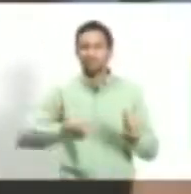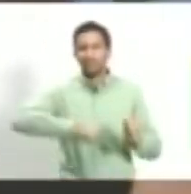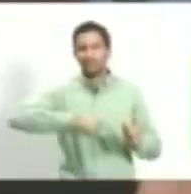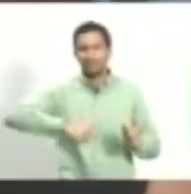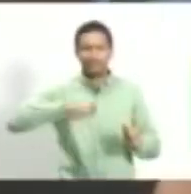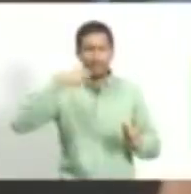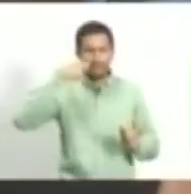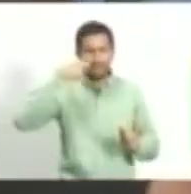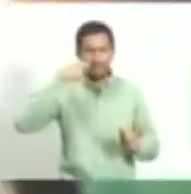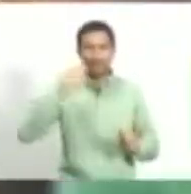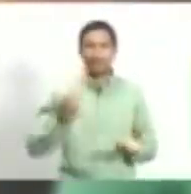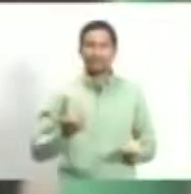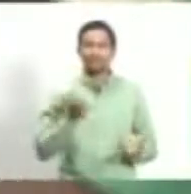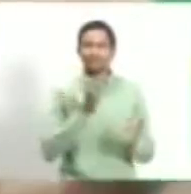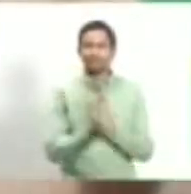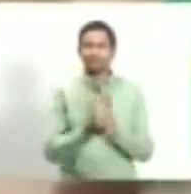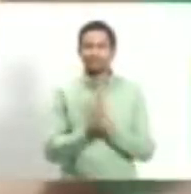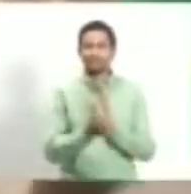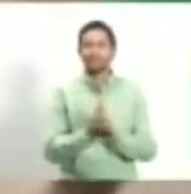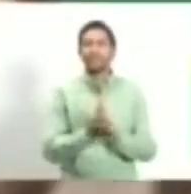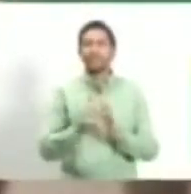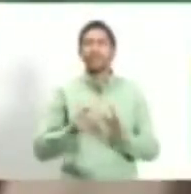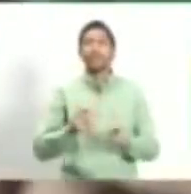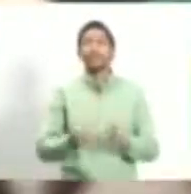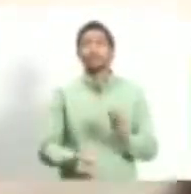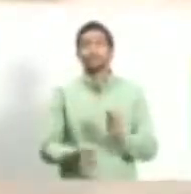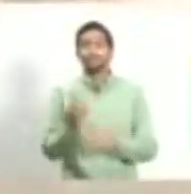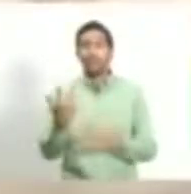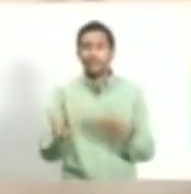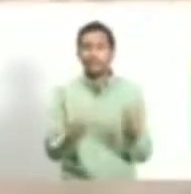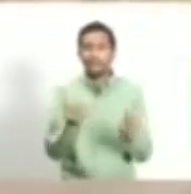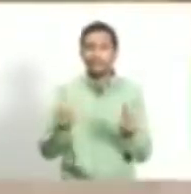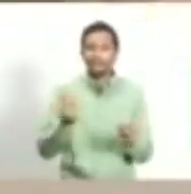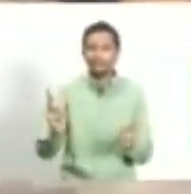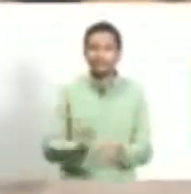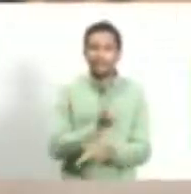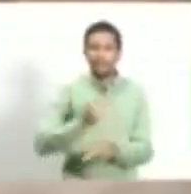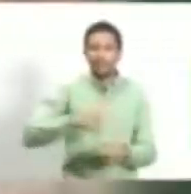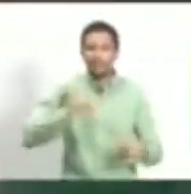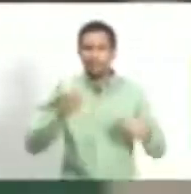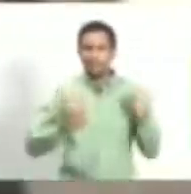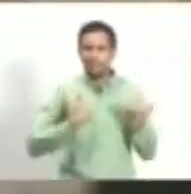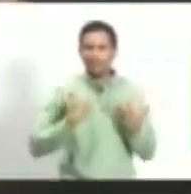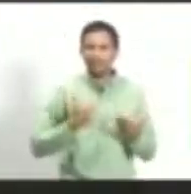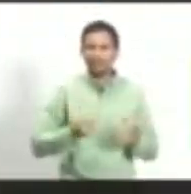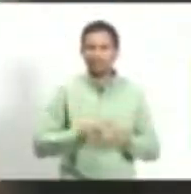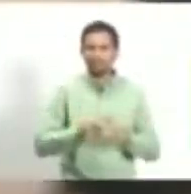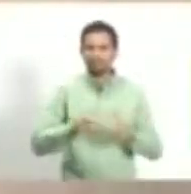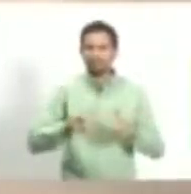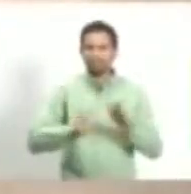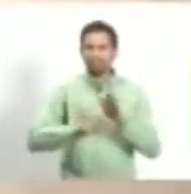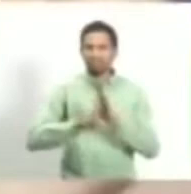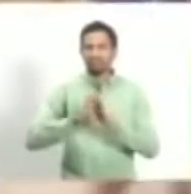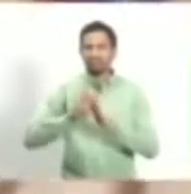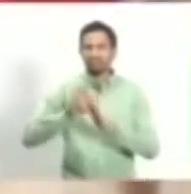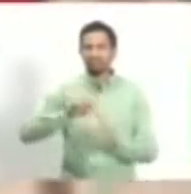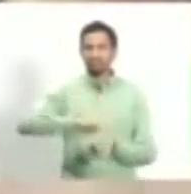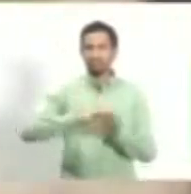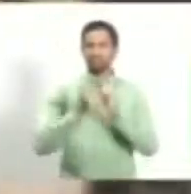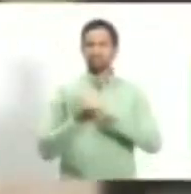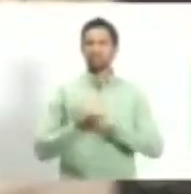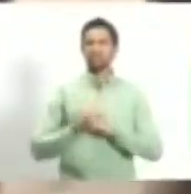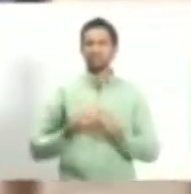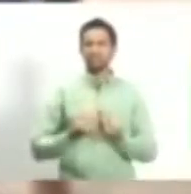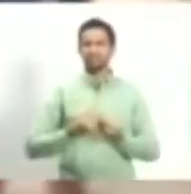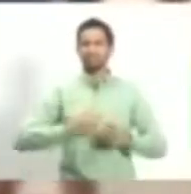humanos en el sentido de que las otroras pandillas juveniles han ido escalando hasta convertirse en organizaciones criminales